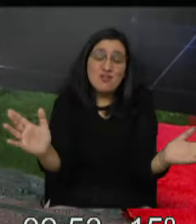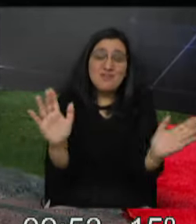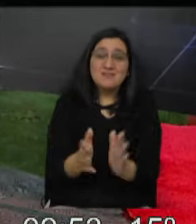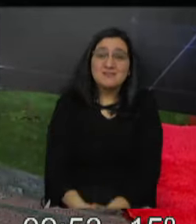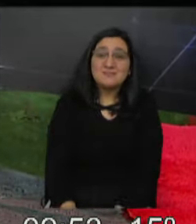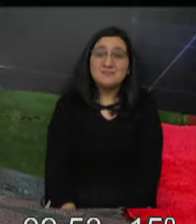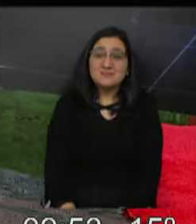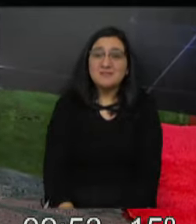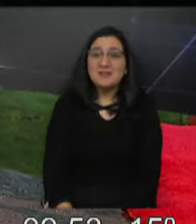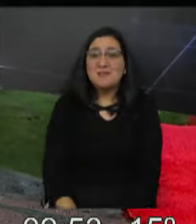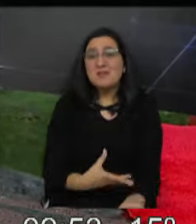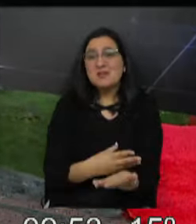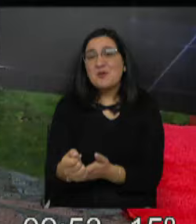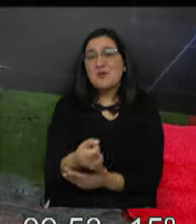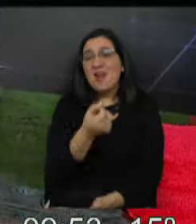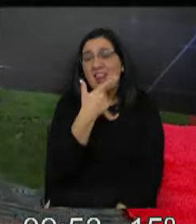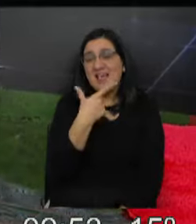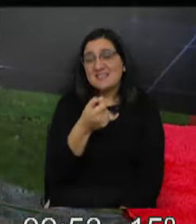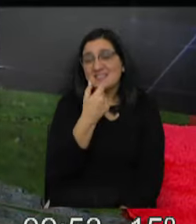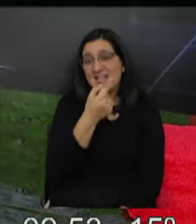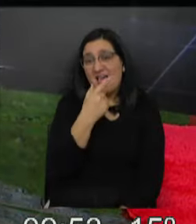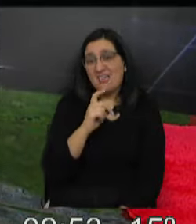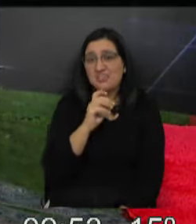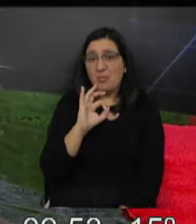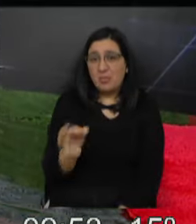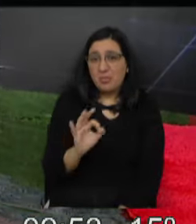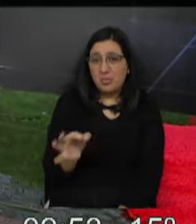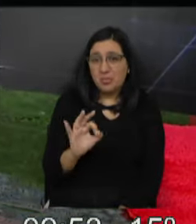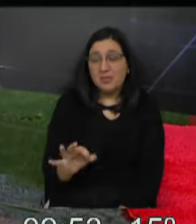Vamos a comprar el laxante y repelente a JP. ¡Te quiero!